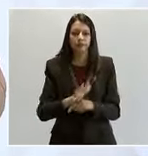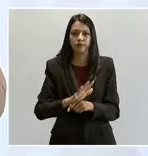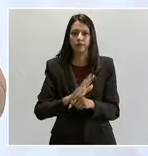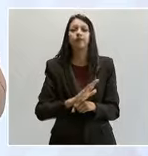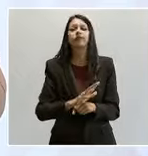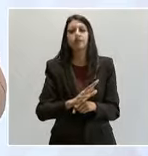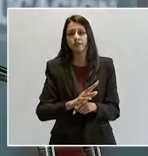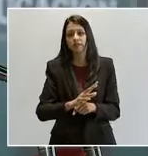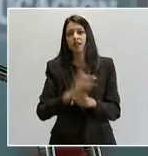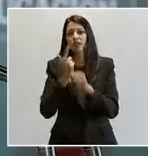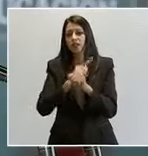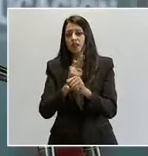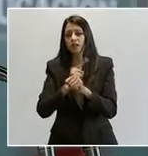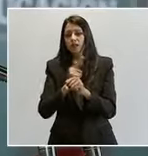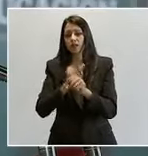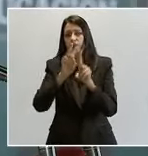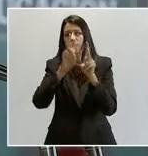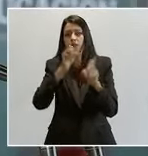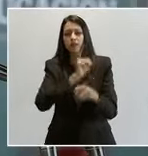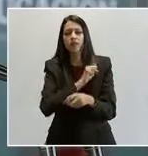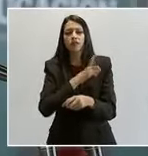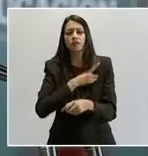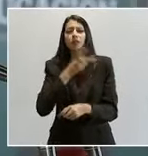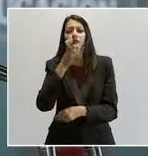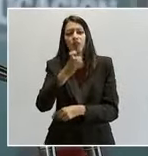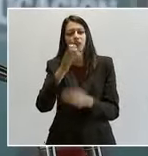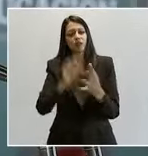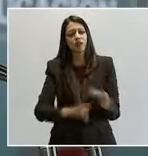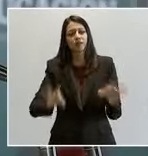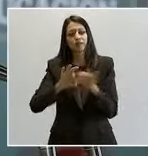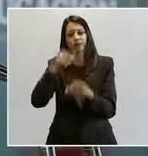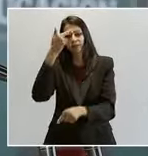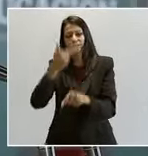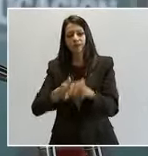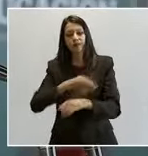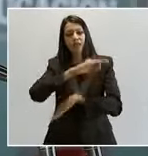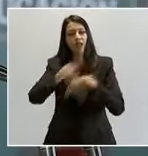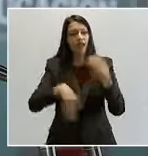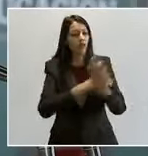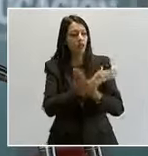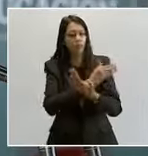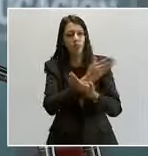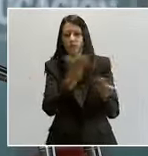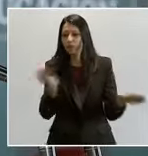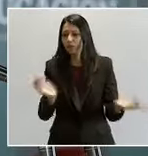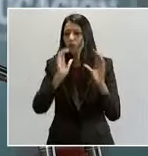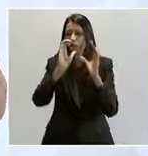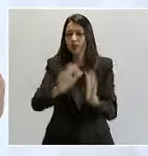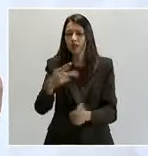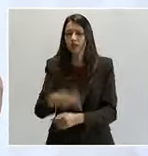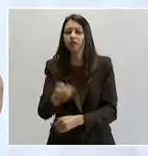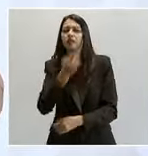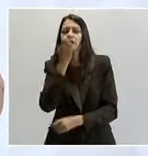entonces toca todos cuidar Esta carrera esta escuela y muchas gracias a todos ustedes